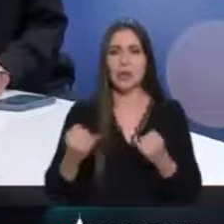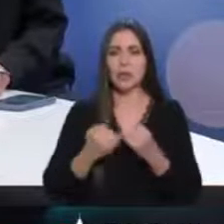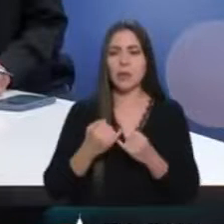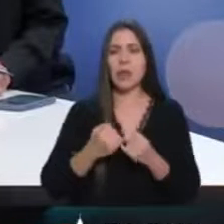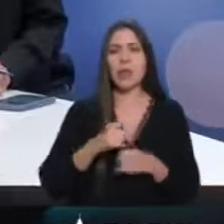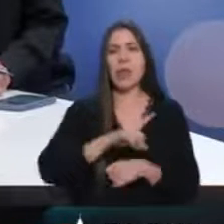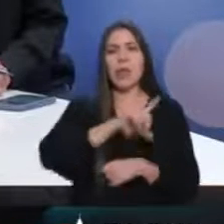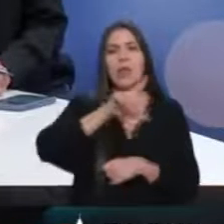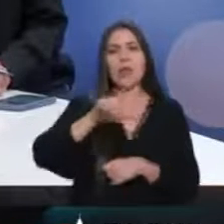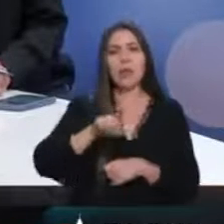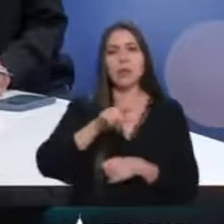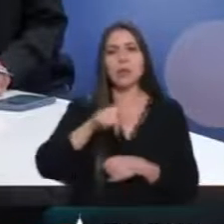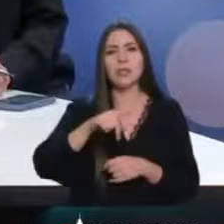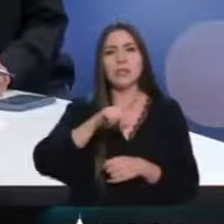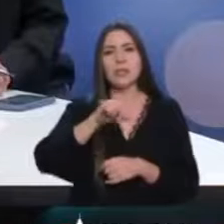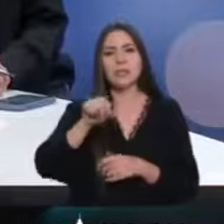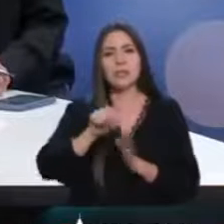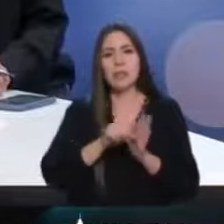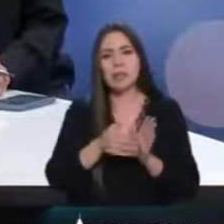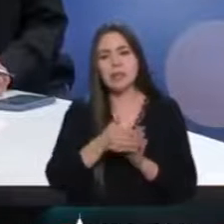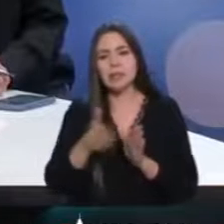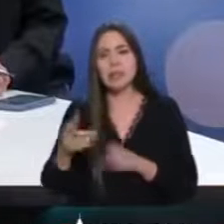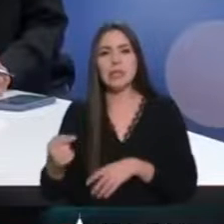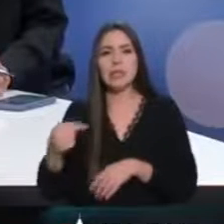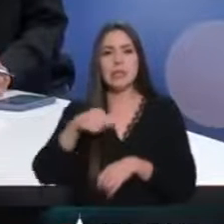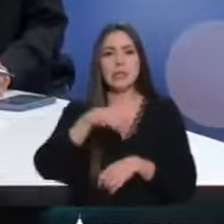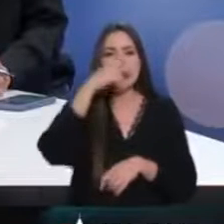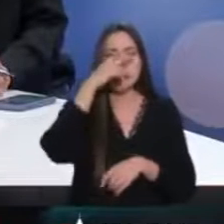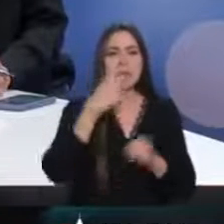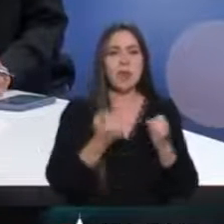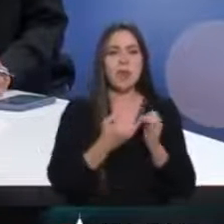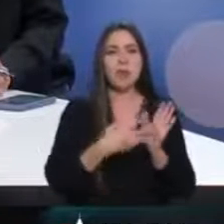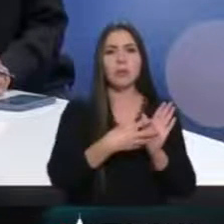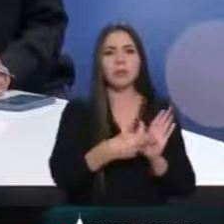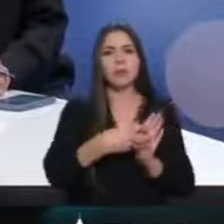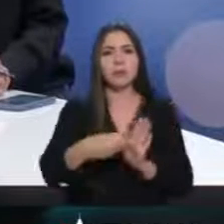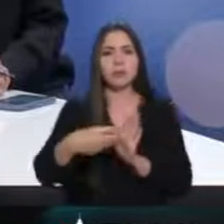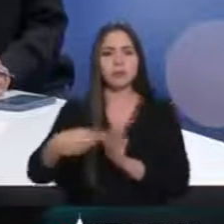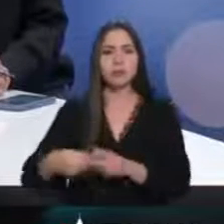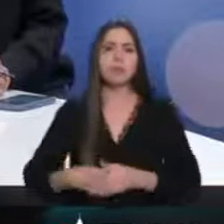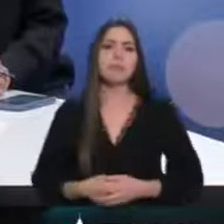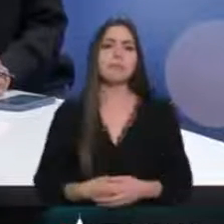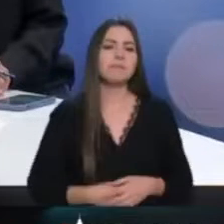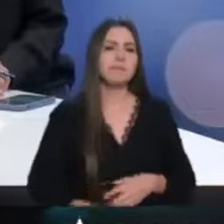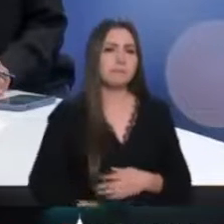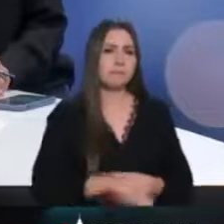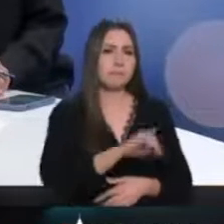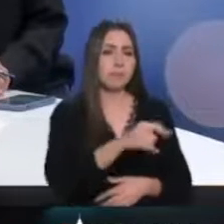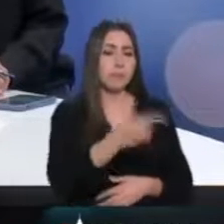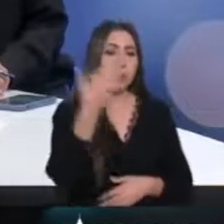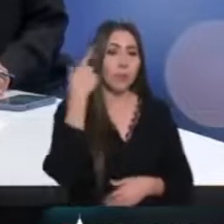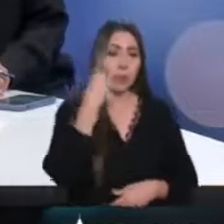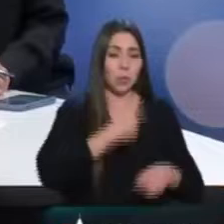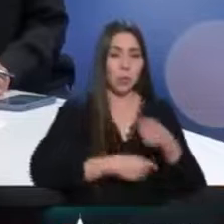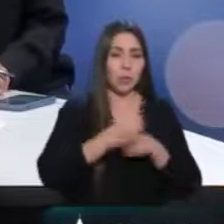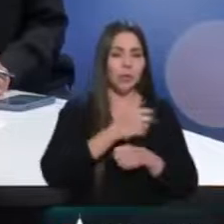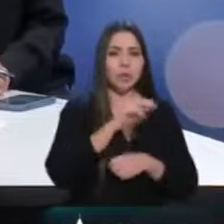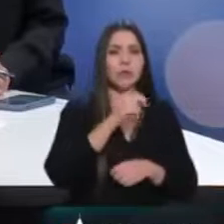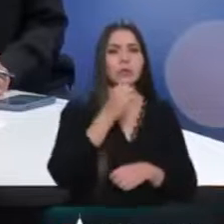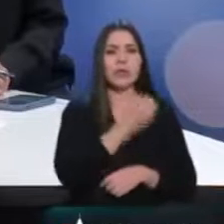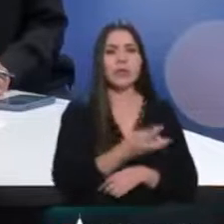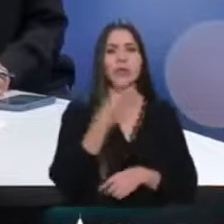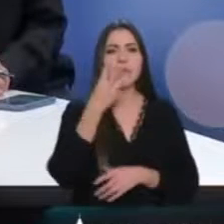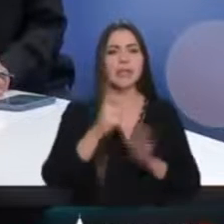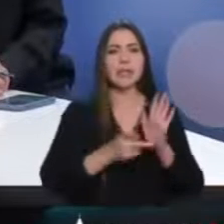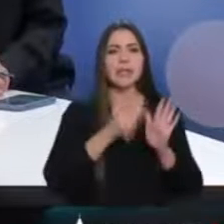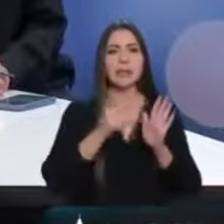unos meses después aquí en México. Sí, es correcto, y no solo ocurrió hace justo un año, ocurrió prácticamente en las 3 olas de COVID que hasta